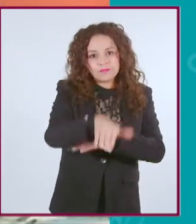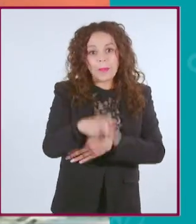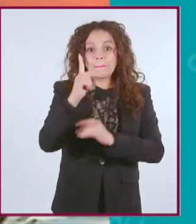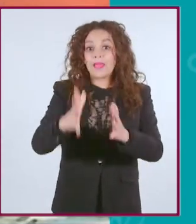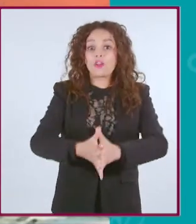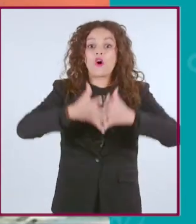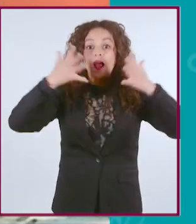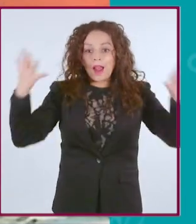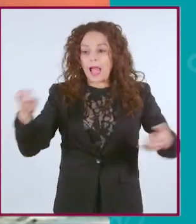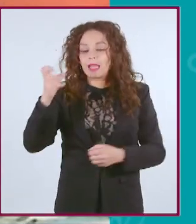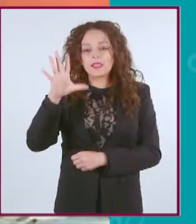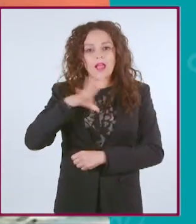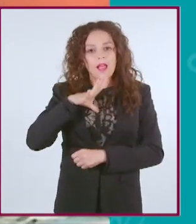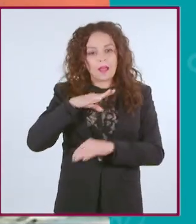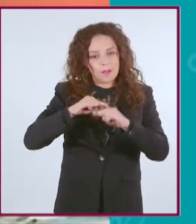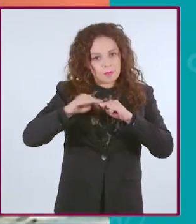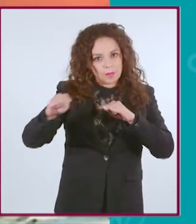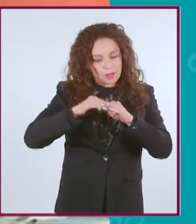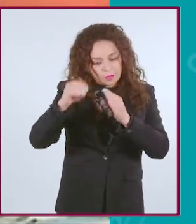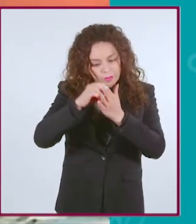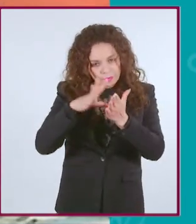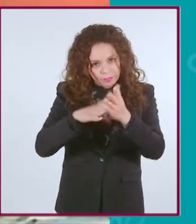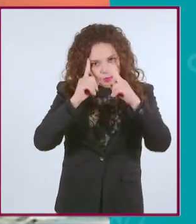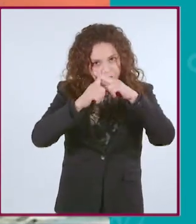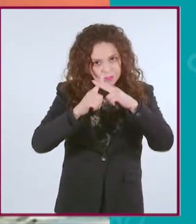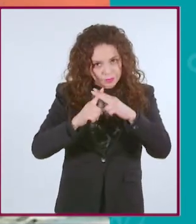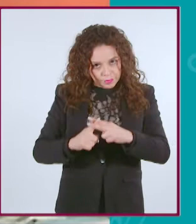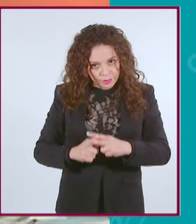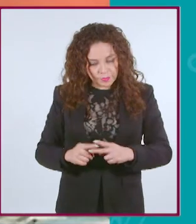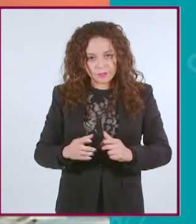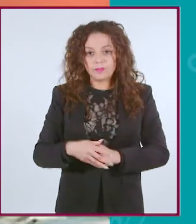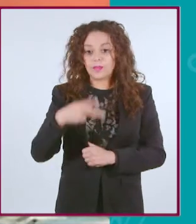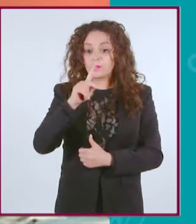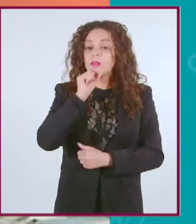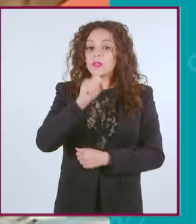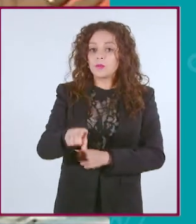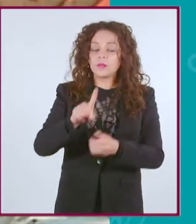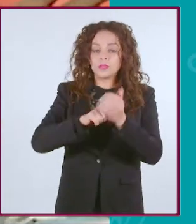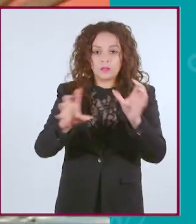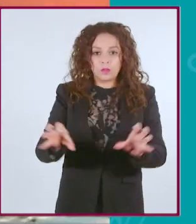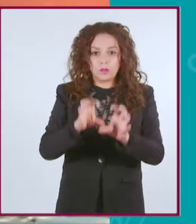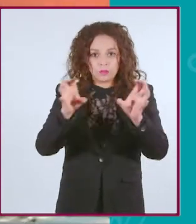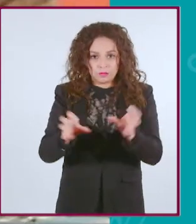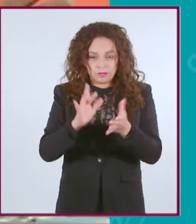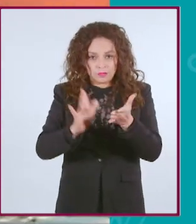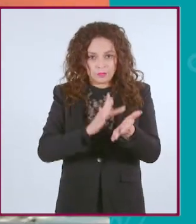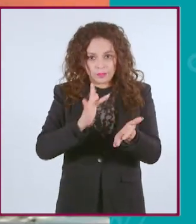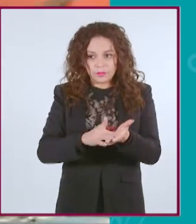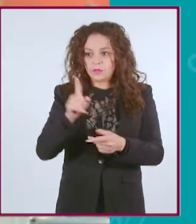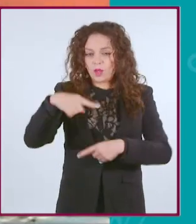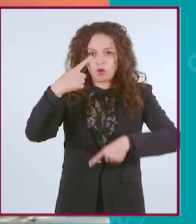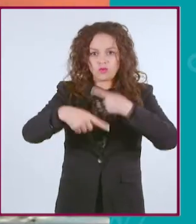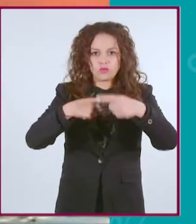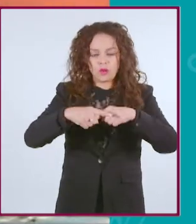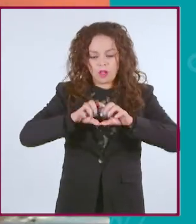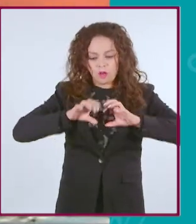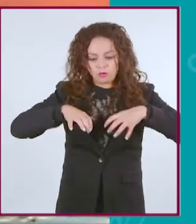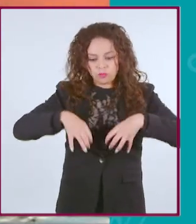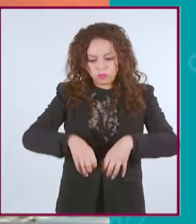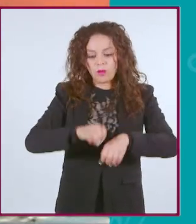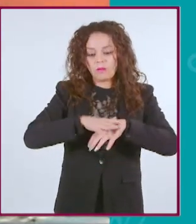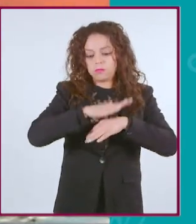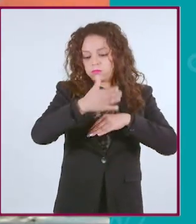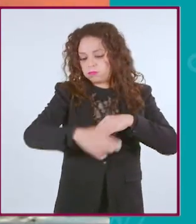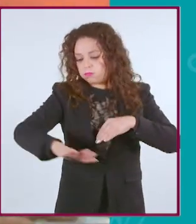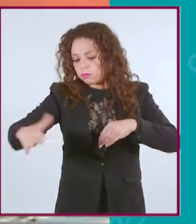En el sistema Gerber tenemos el tendido por medio también digital, donde el rollo va desenrollando la tela y lo va tomando las medidas a